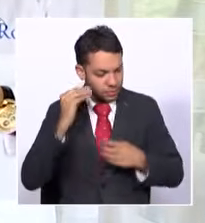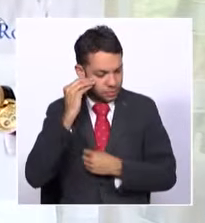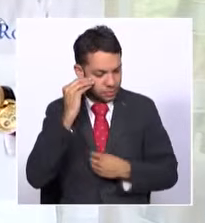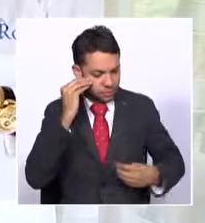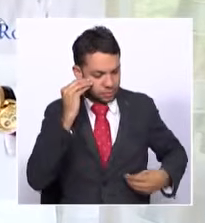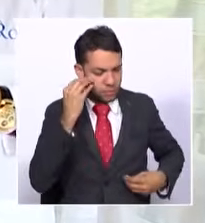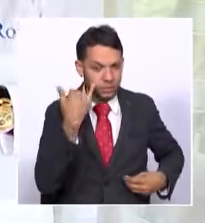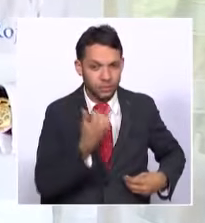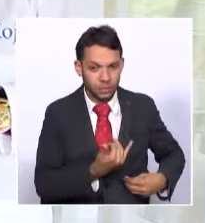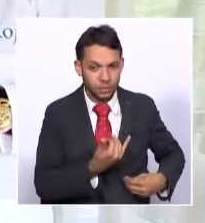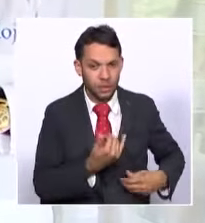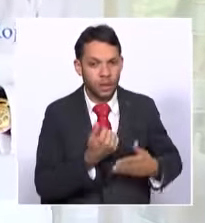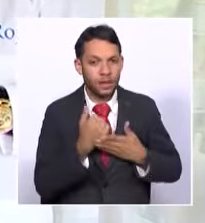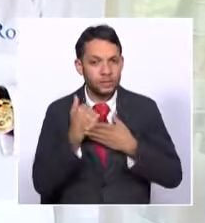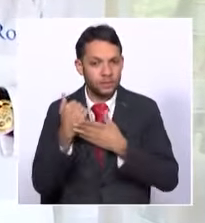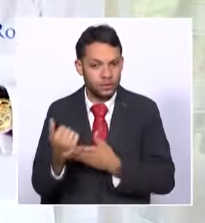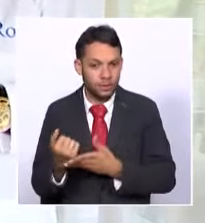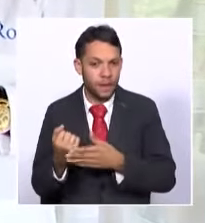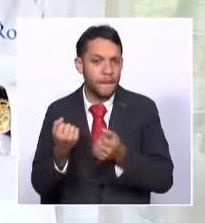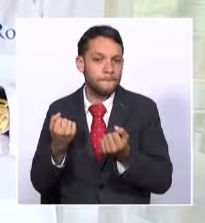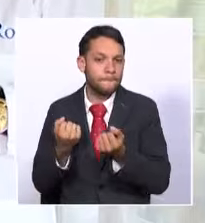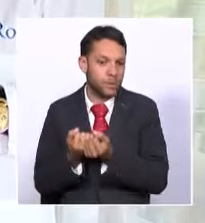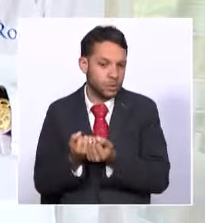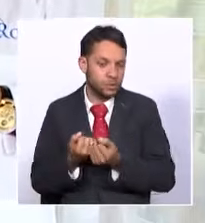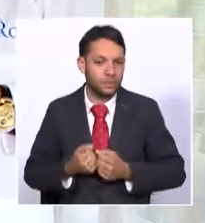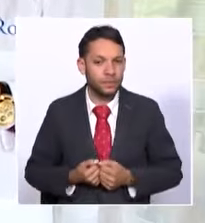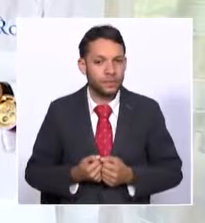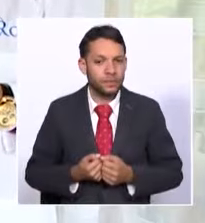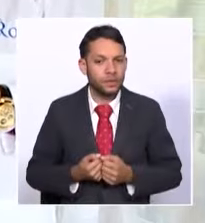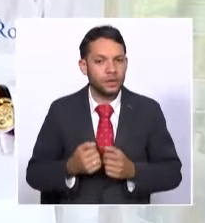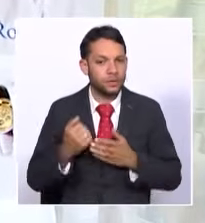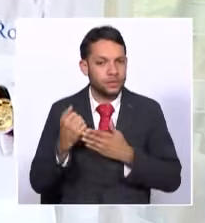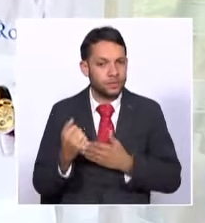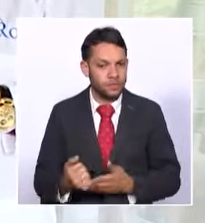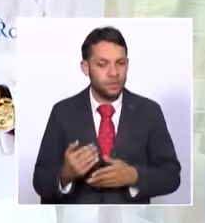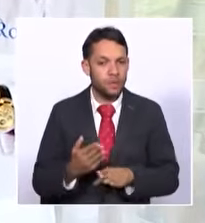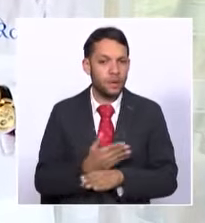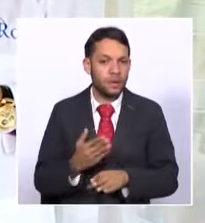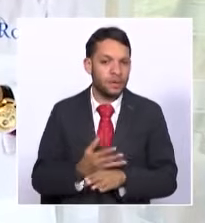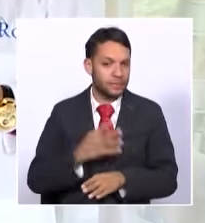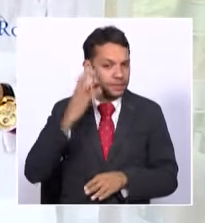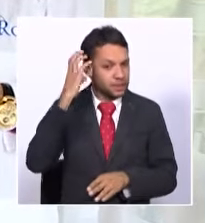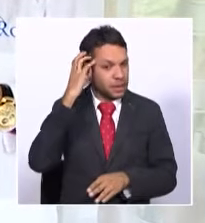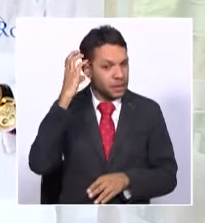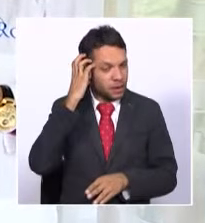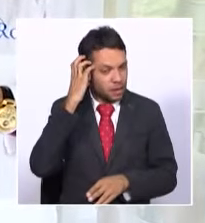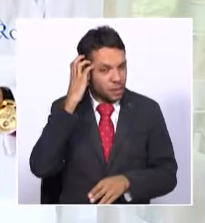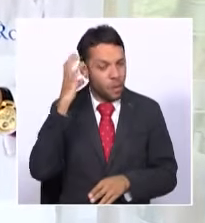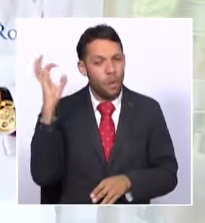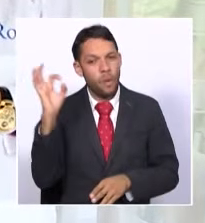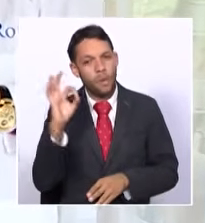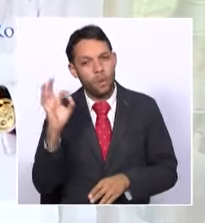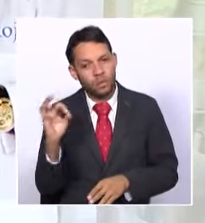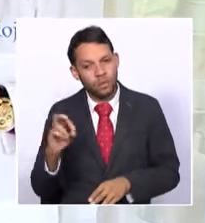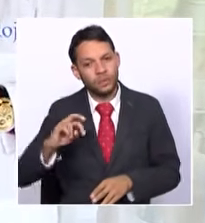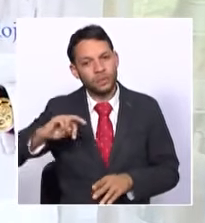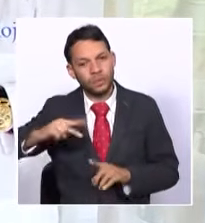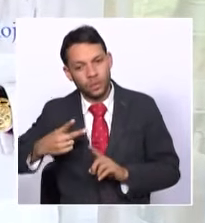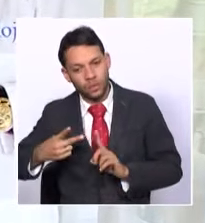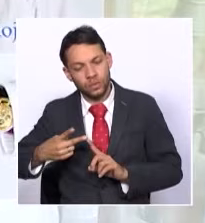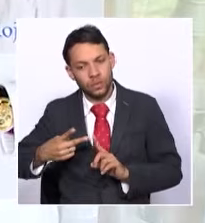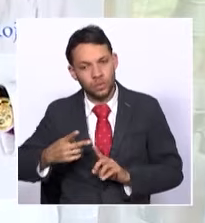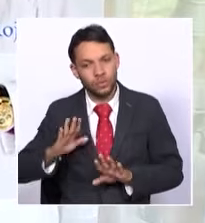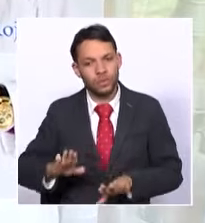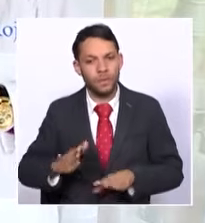ayudas terapéuticas complementarias? 1, para la lesión neurológica, y 2, para el problema